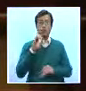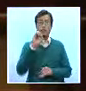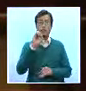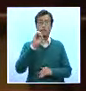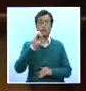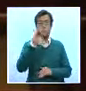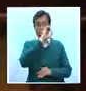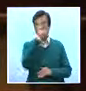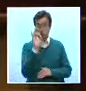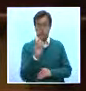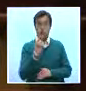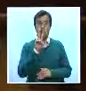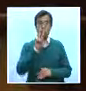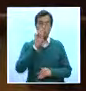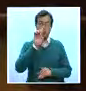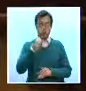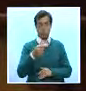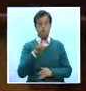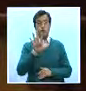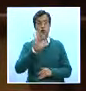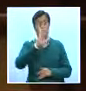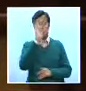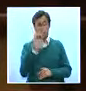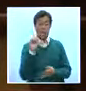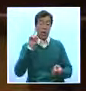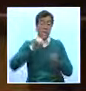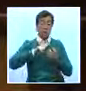0%, 2.5%, hasta llegar al